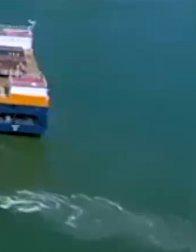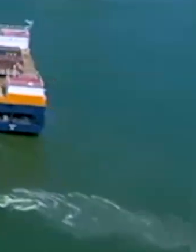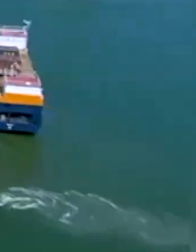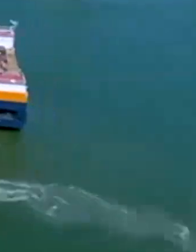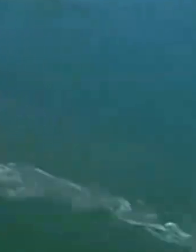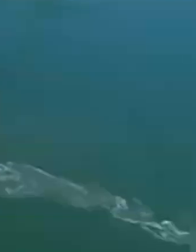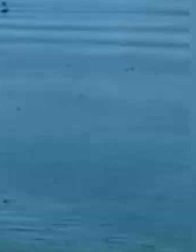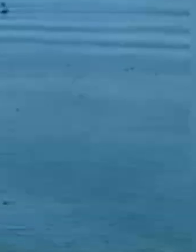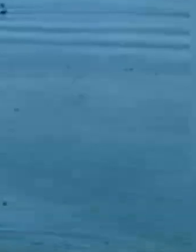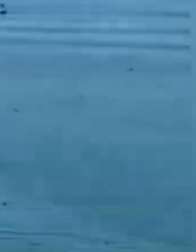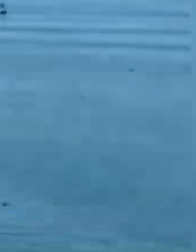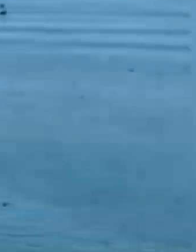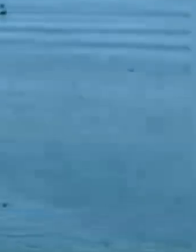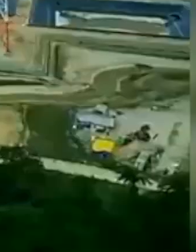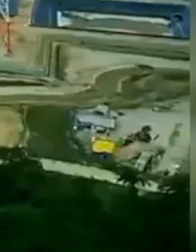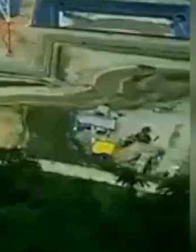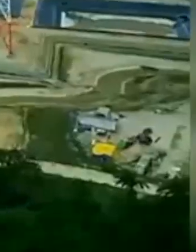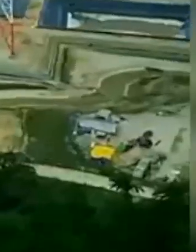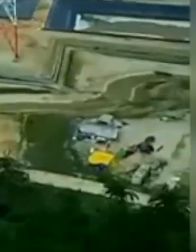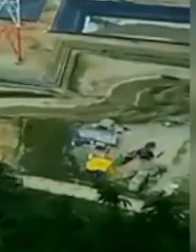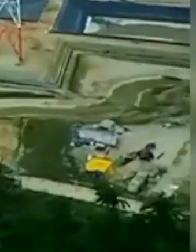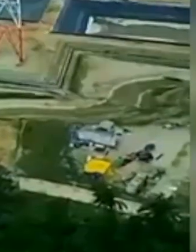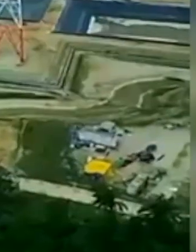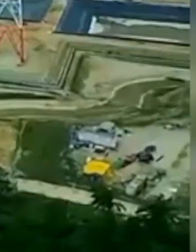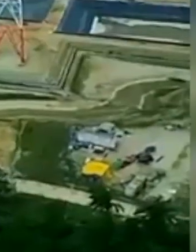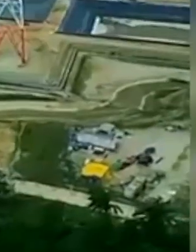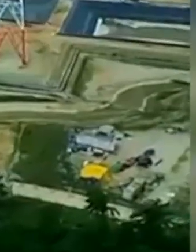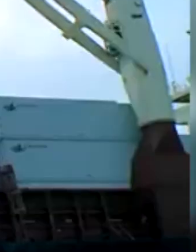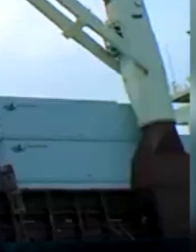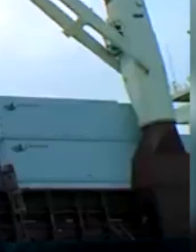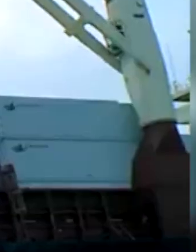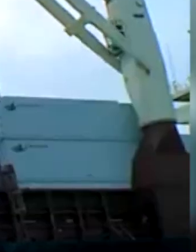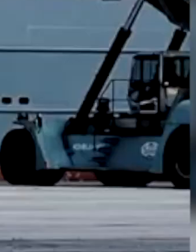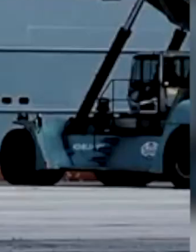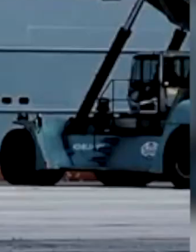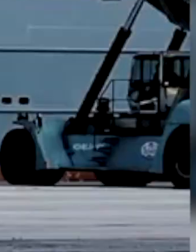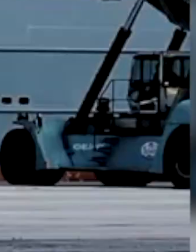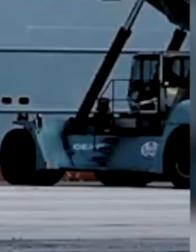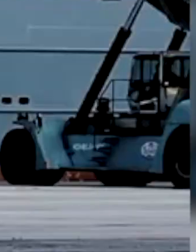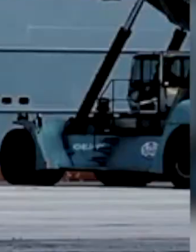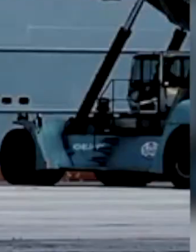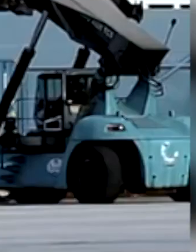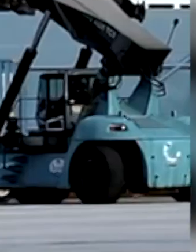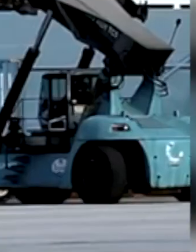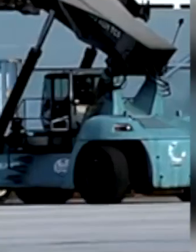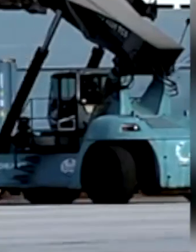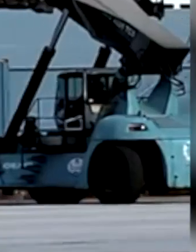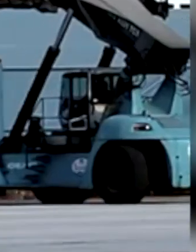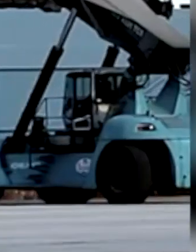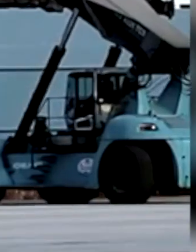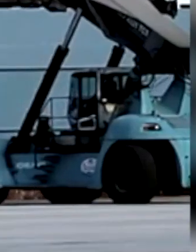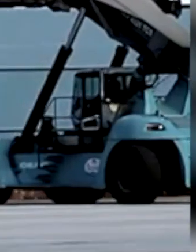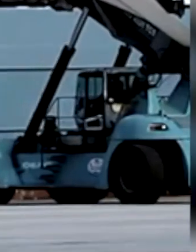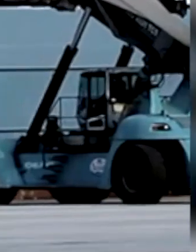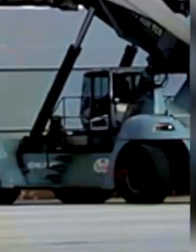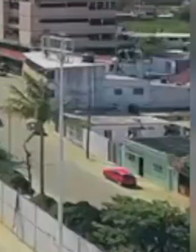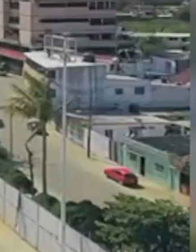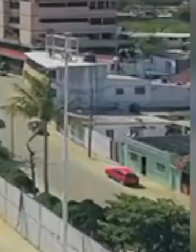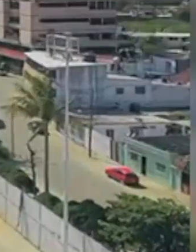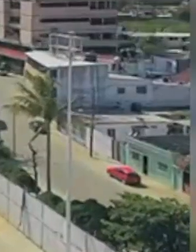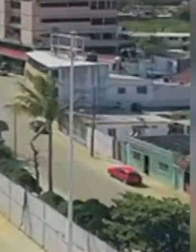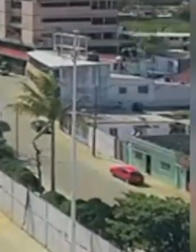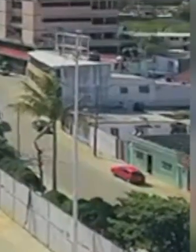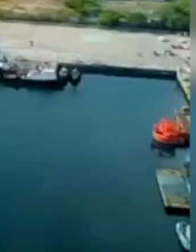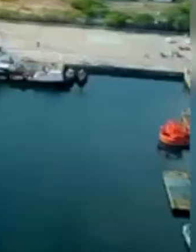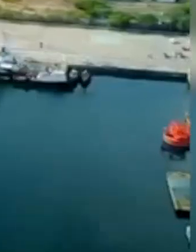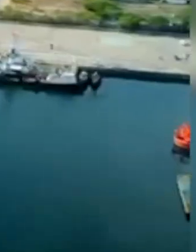se concluirá el tren insurgente de Toluca, Ciudad de México, y se refirió a la presidenta electa. También se concluyó la obra de la